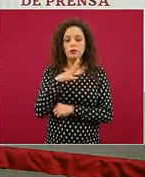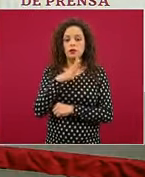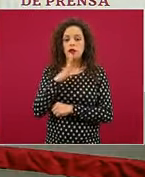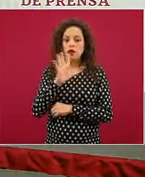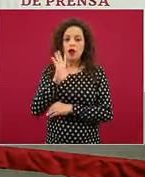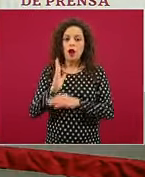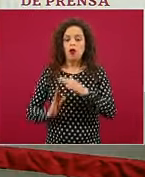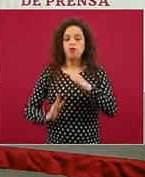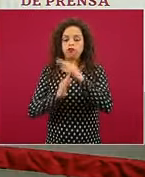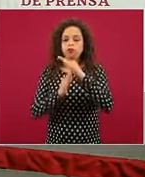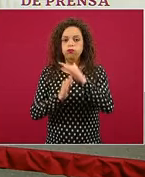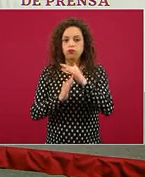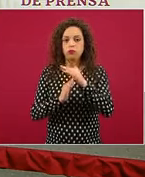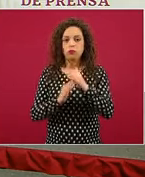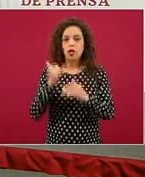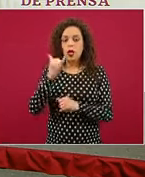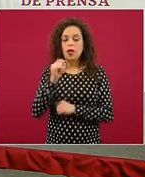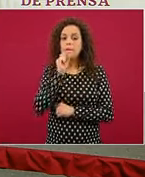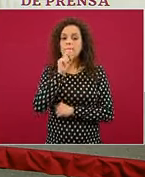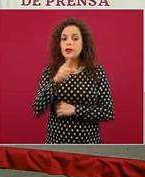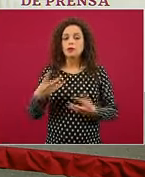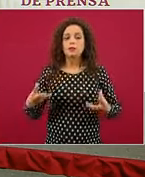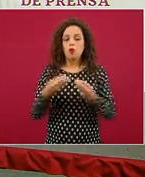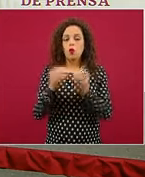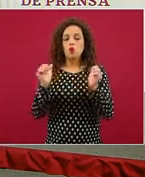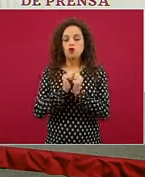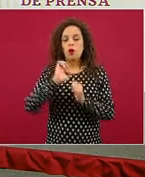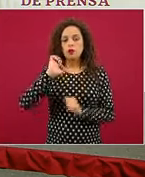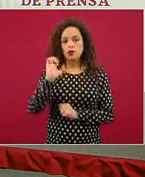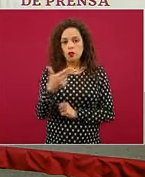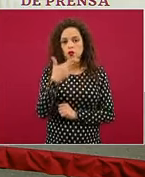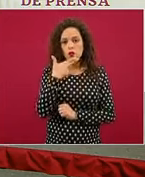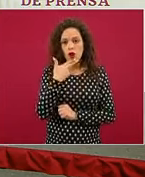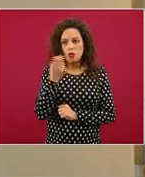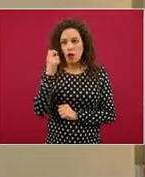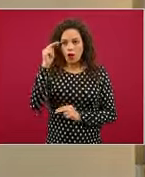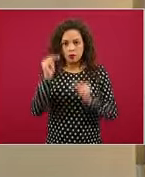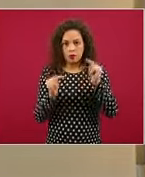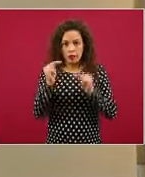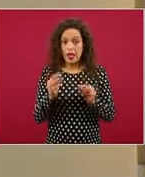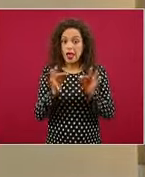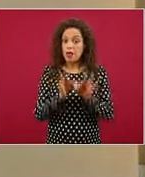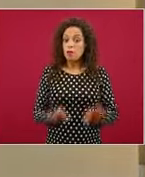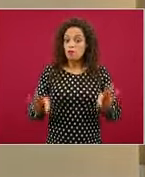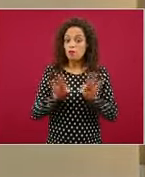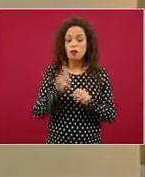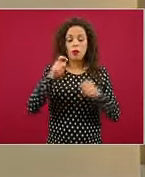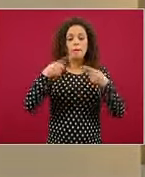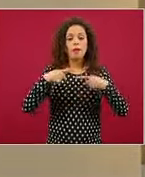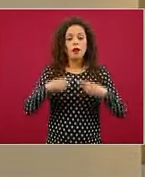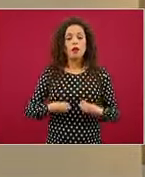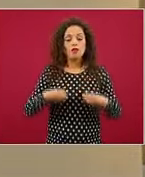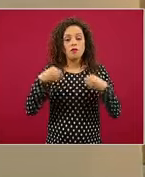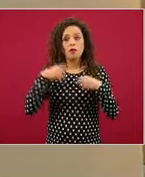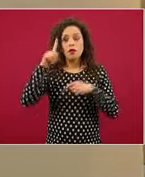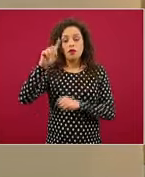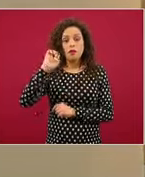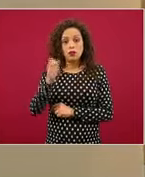suma a Chihuahua con este nivel. Muy importante, las personas que residen tanto en Chihuahua como en